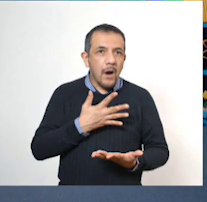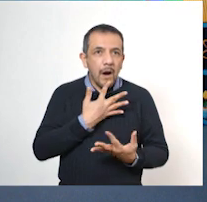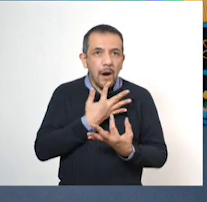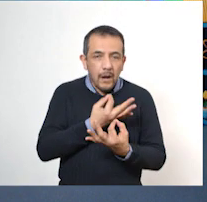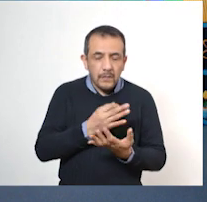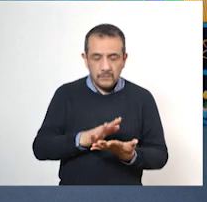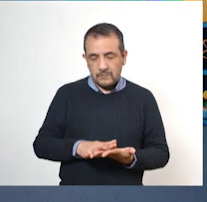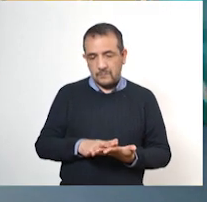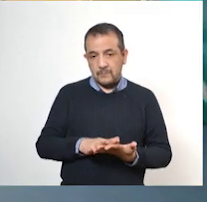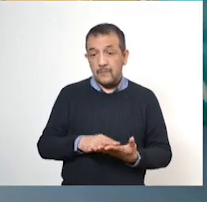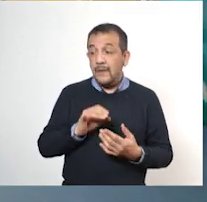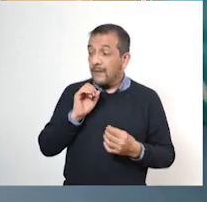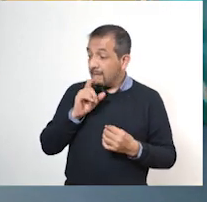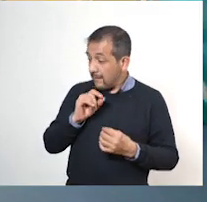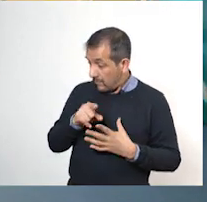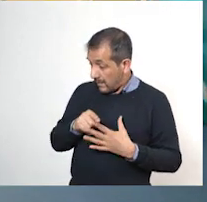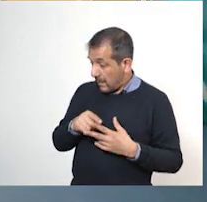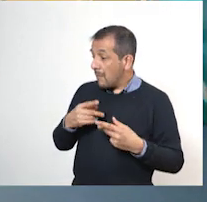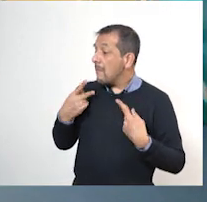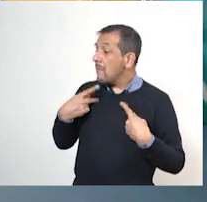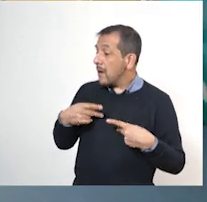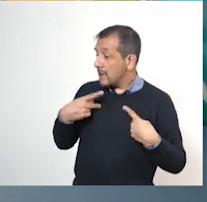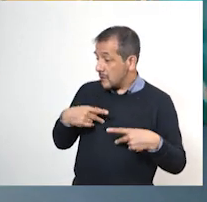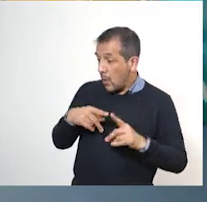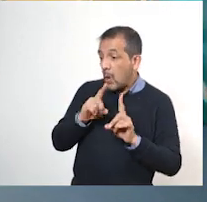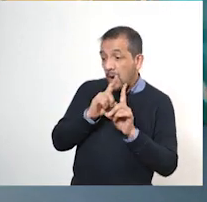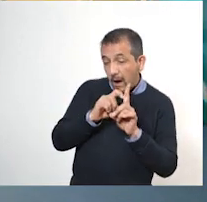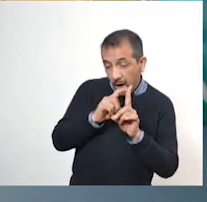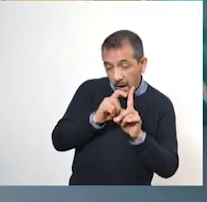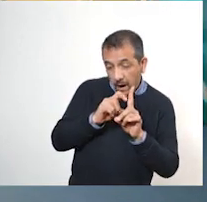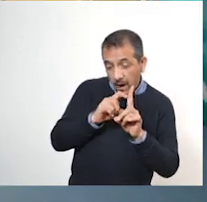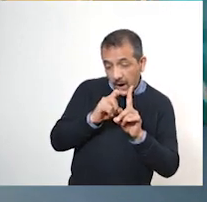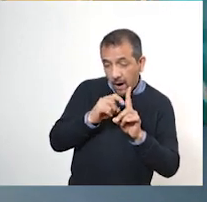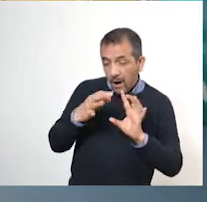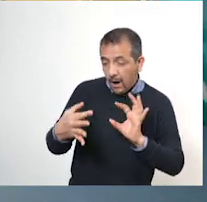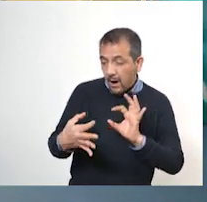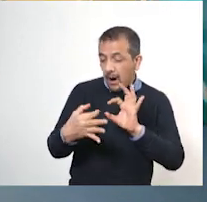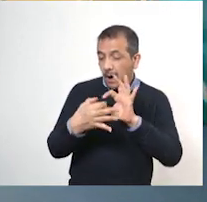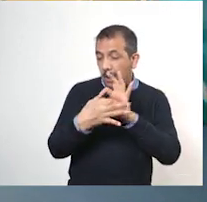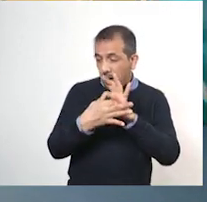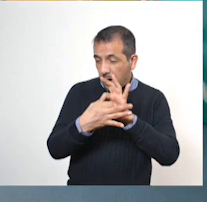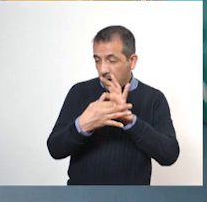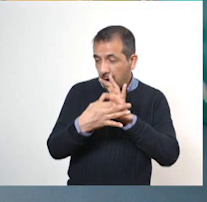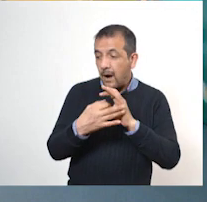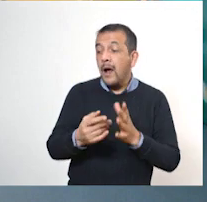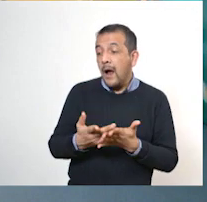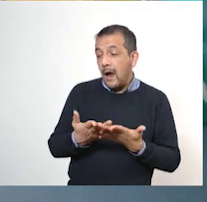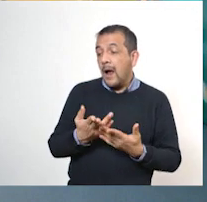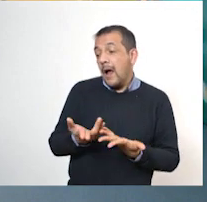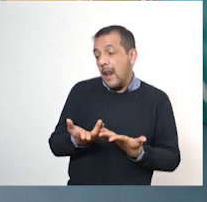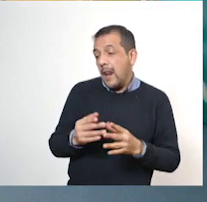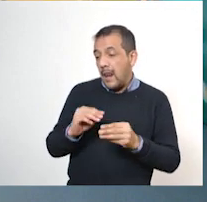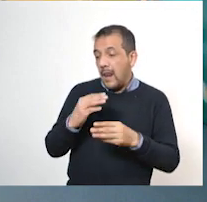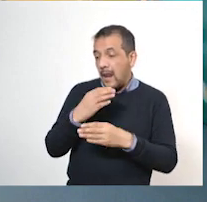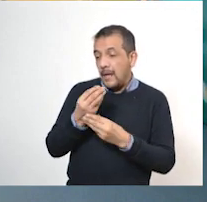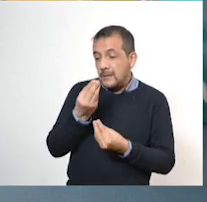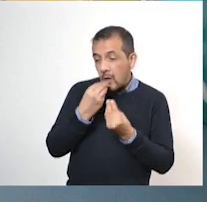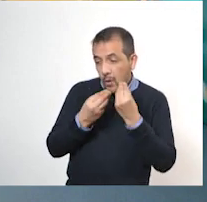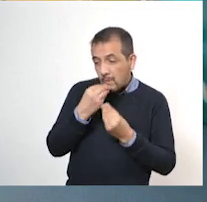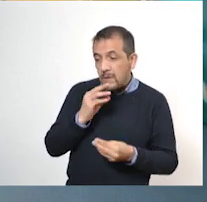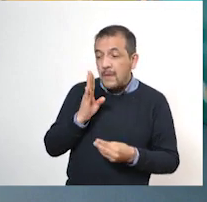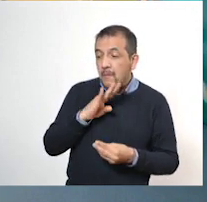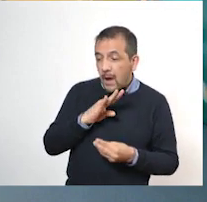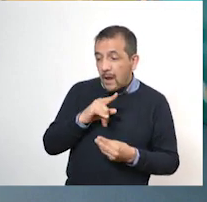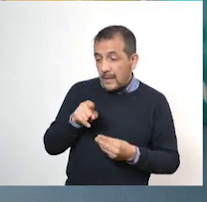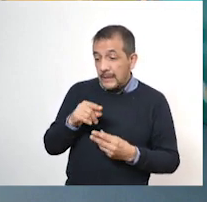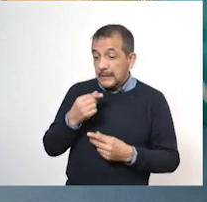los niños. ¿Y qué decir del uso de personajes animados o caricaturas asociadas al producto? Esto produce efectos en niñas